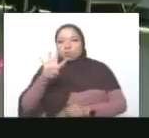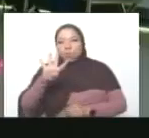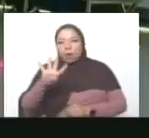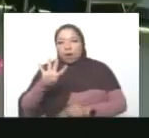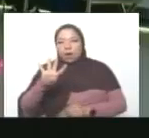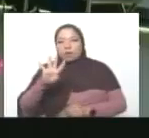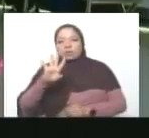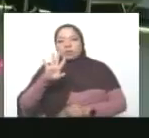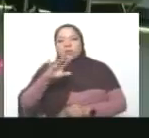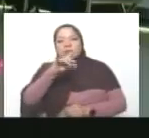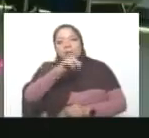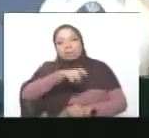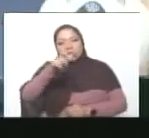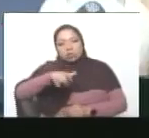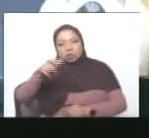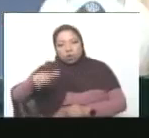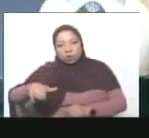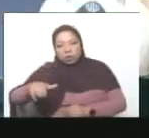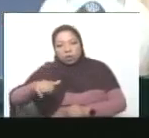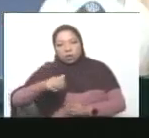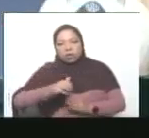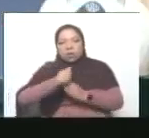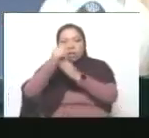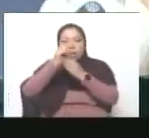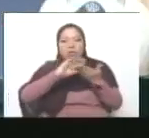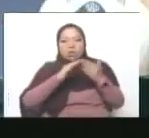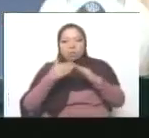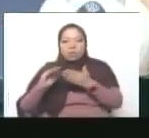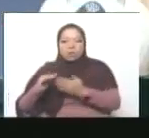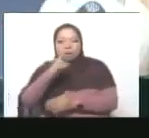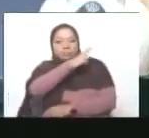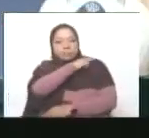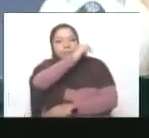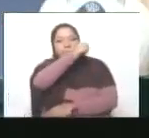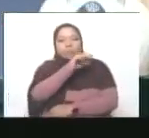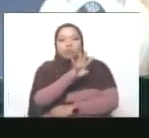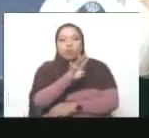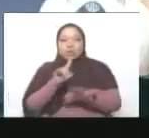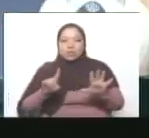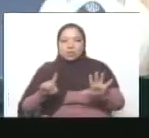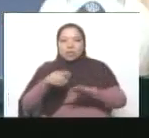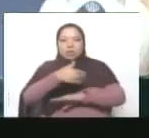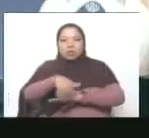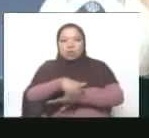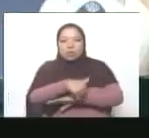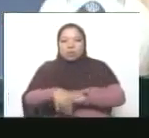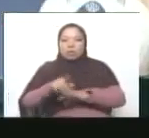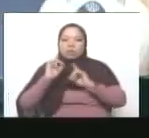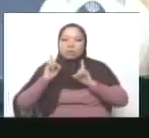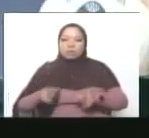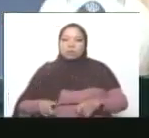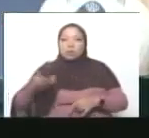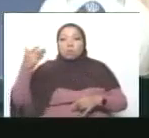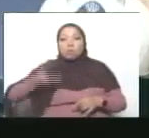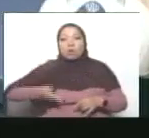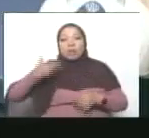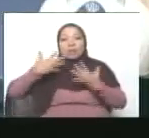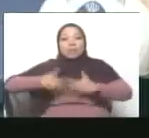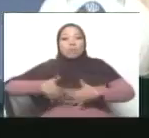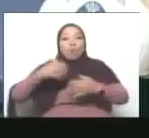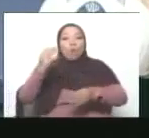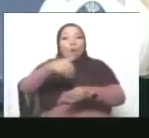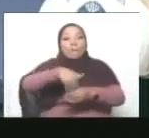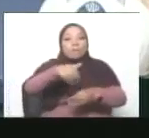de comunidad, 46 jefes de calle. Y es un centro de votación bastante importante. Tiene